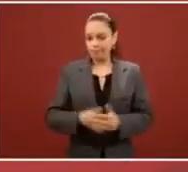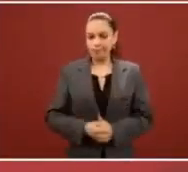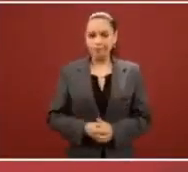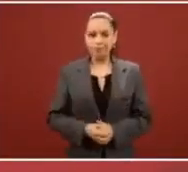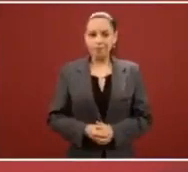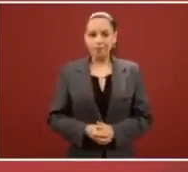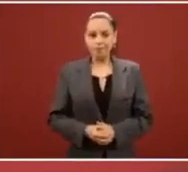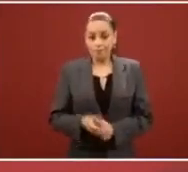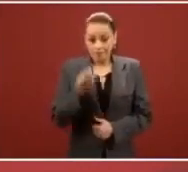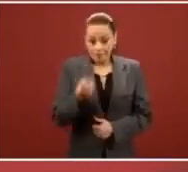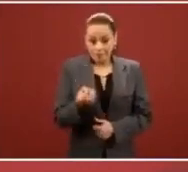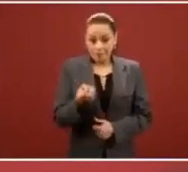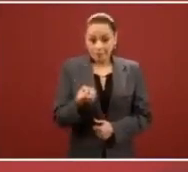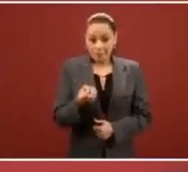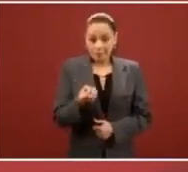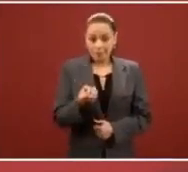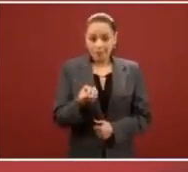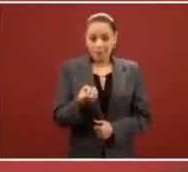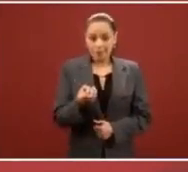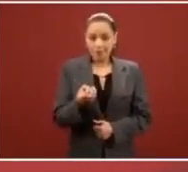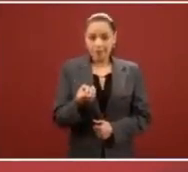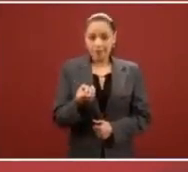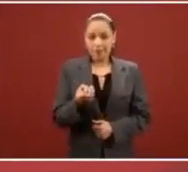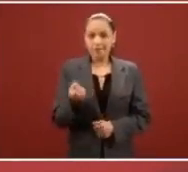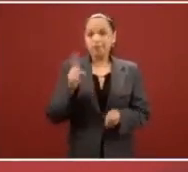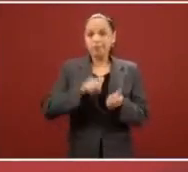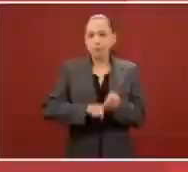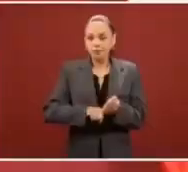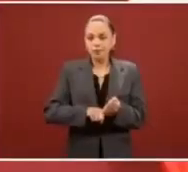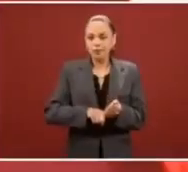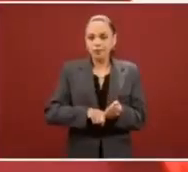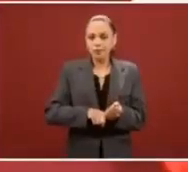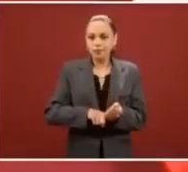Todo esto por la corrupción